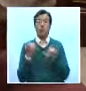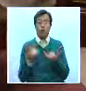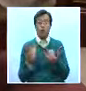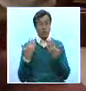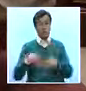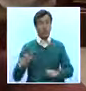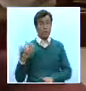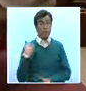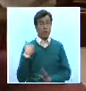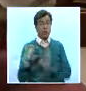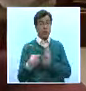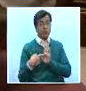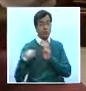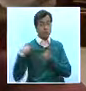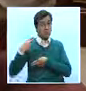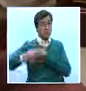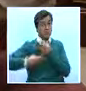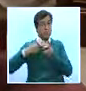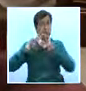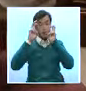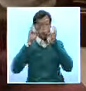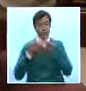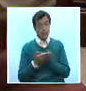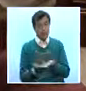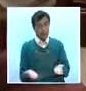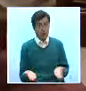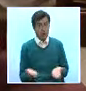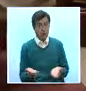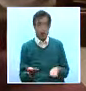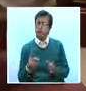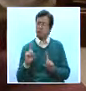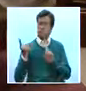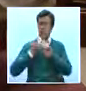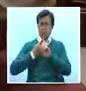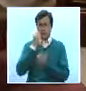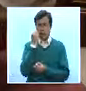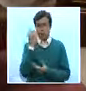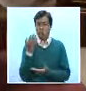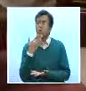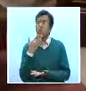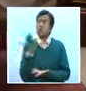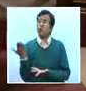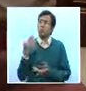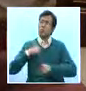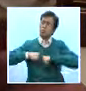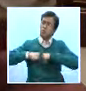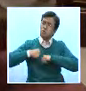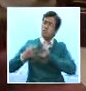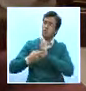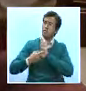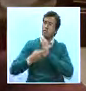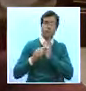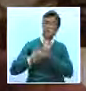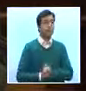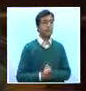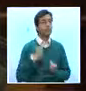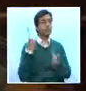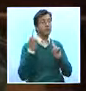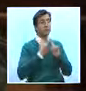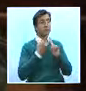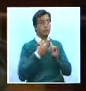impuesto que rige sobre las herencias, legados y donaciones. Un poco para poner en contexto cómo opera este tributo. Bueno, primero,